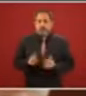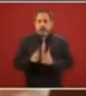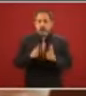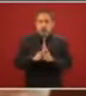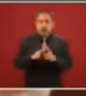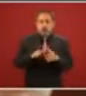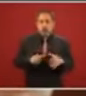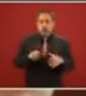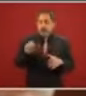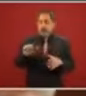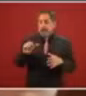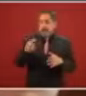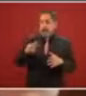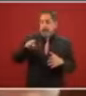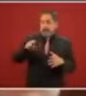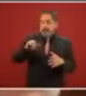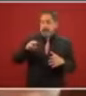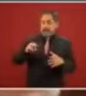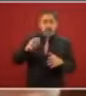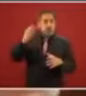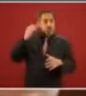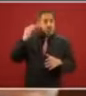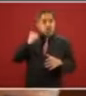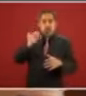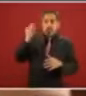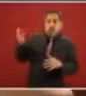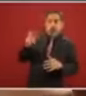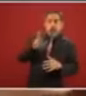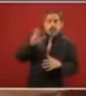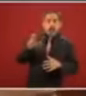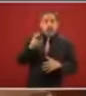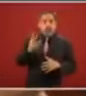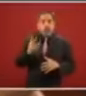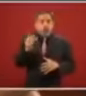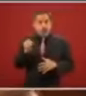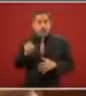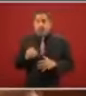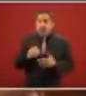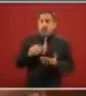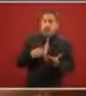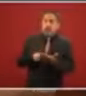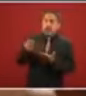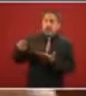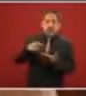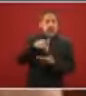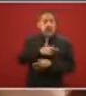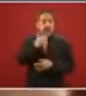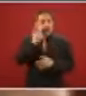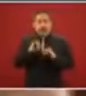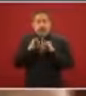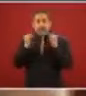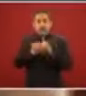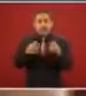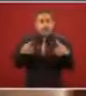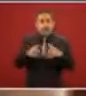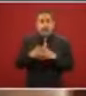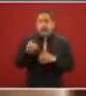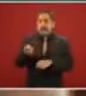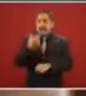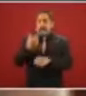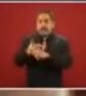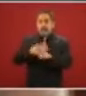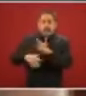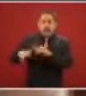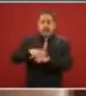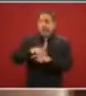nuevo, así como se lo hicimos llegar el pasado martes 4 de junio aquí en la mañanera, una reunión con el secretario del Medio Ambiente. Usted